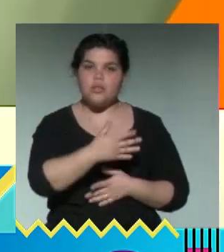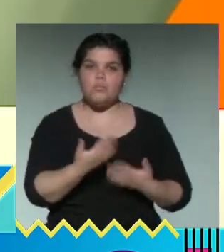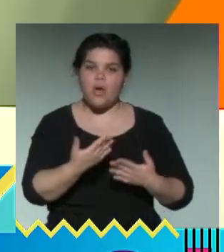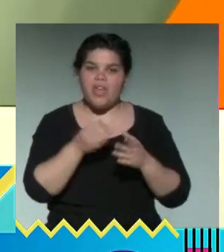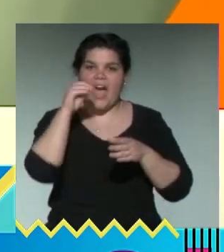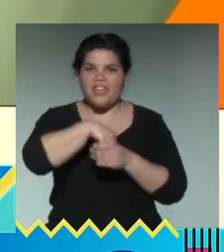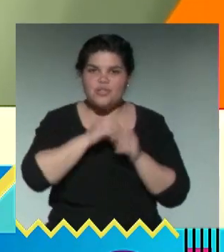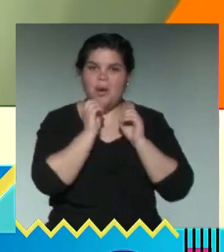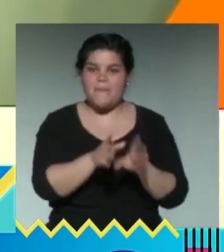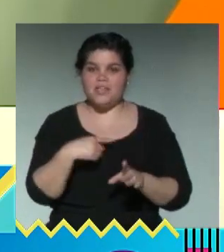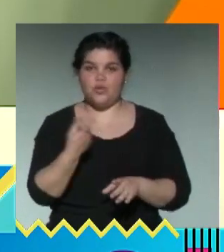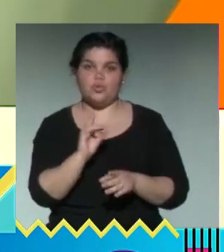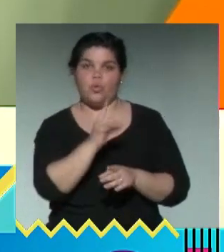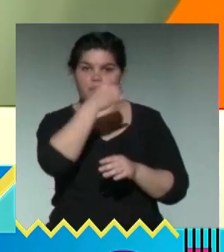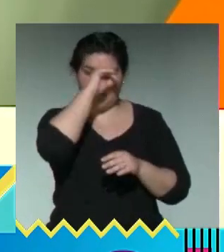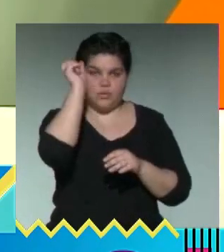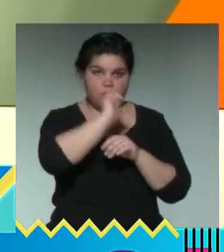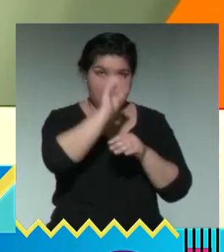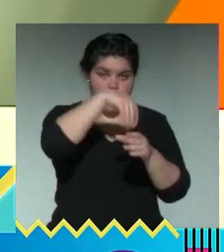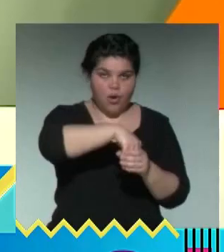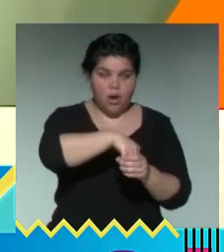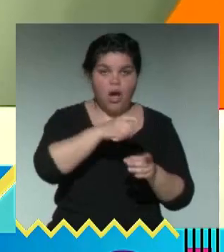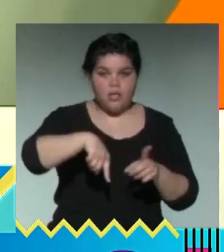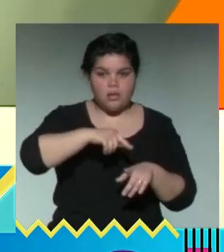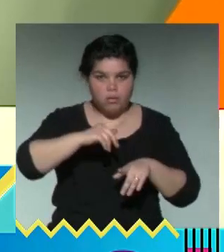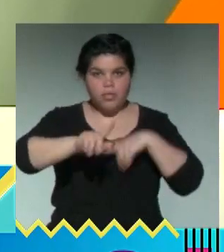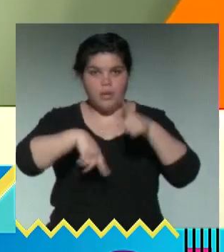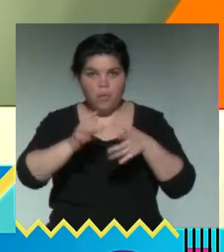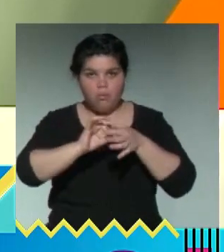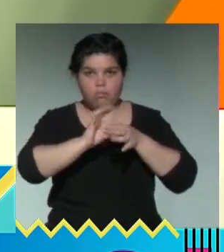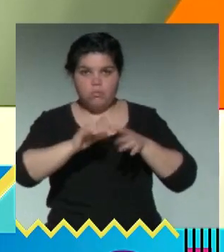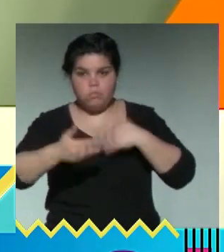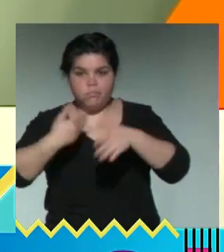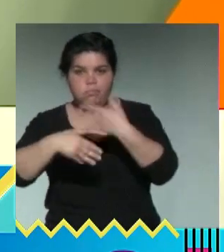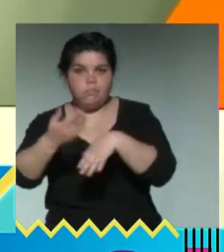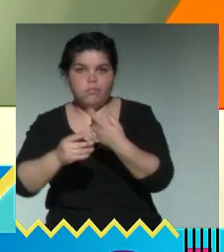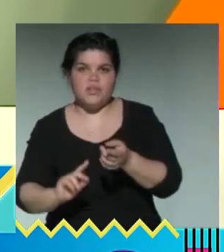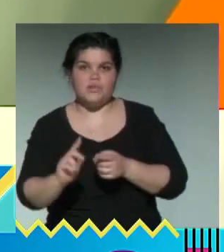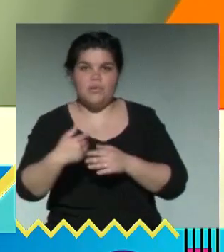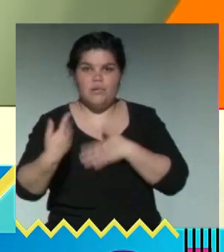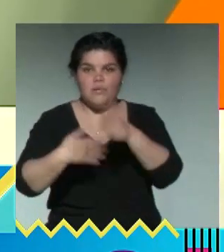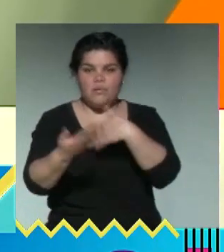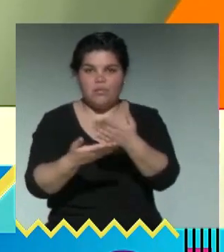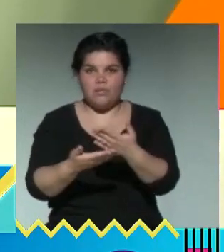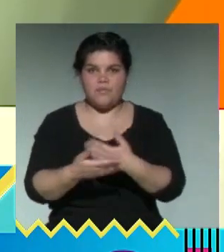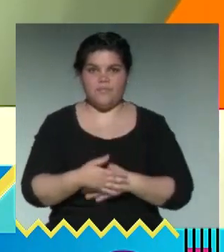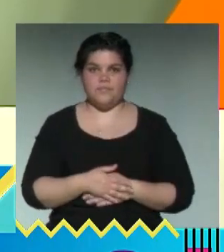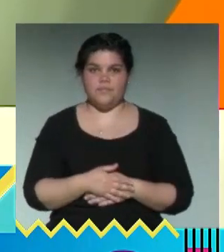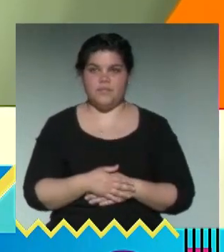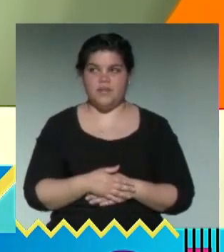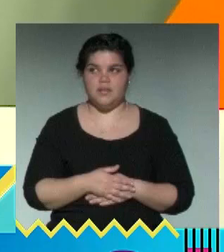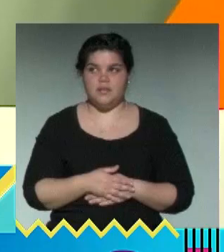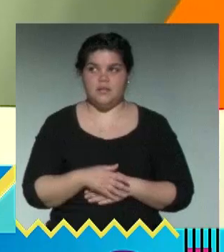cuidar empresas en una etapa por ahí un poco compleja, muy difícil. Y bueno, realmente el trabajo